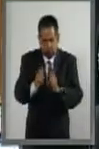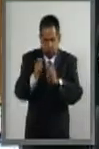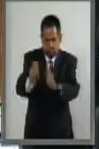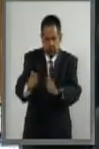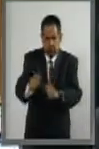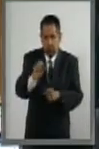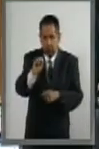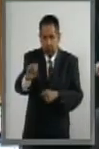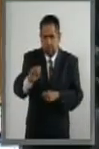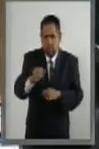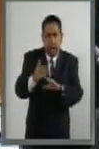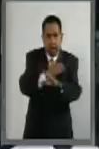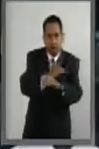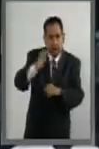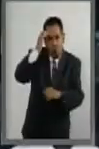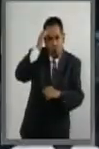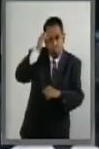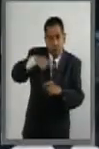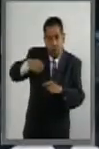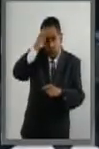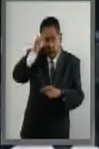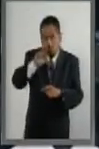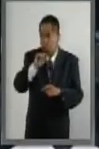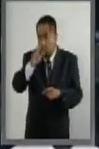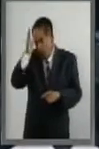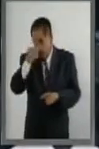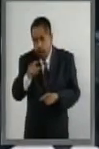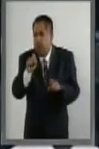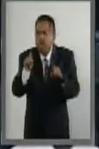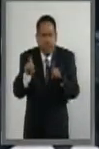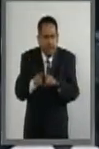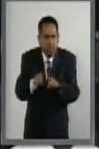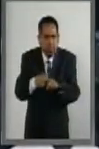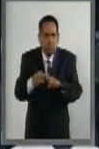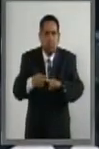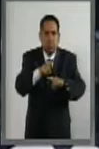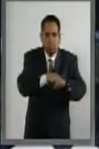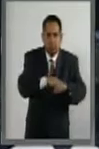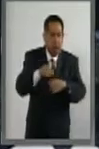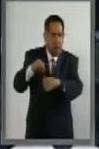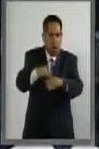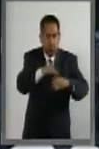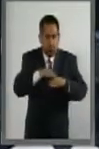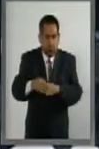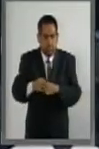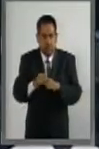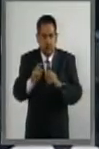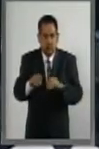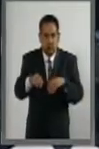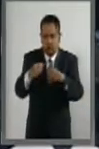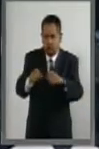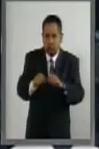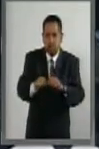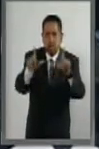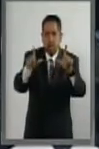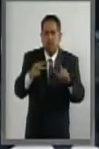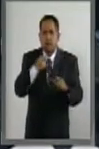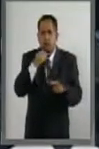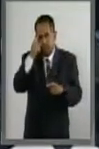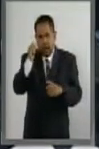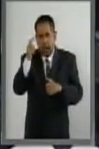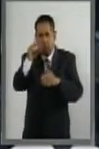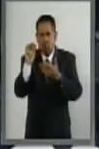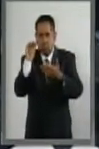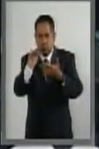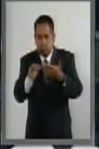sola palabra, si conocía de ese acuerdo. Y si no, hacemos lo mismo que la pasada y en la votación les abro el micrófono para algún